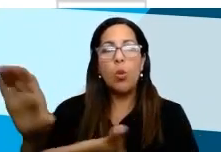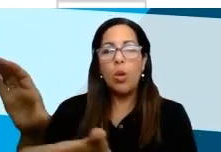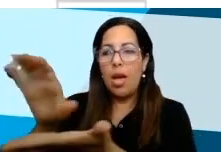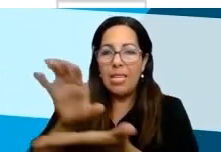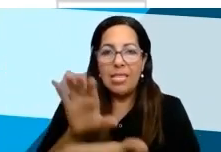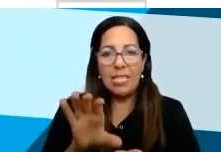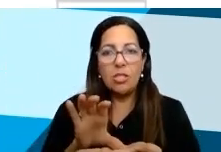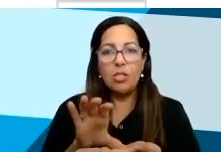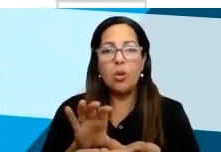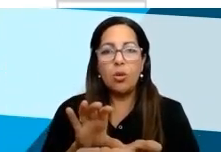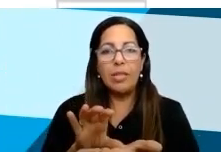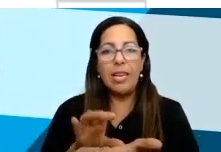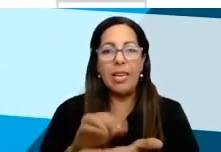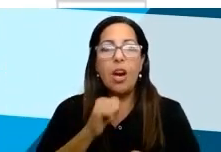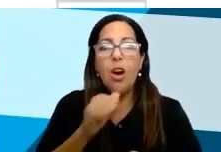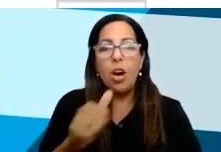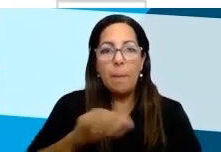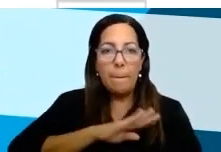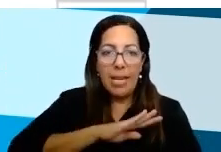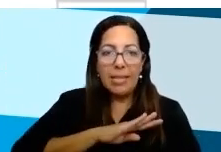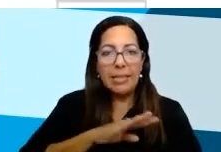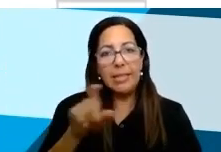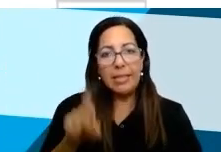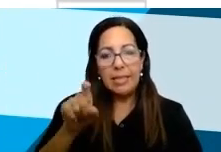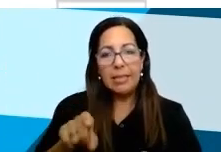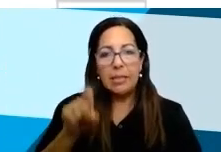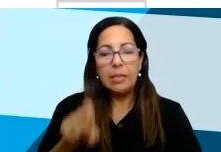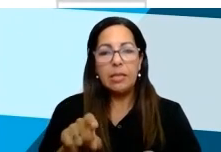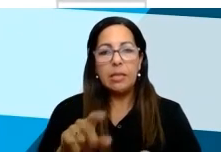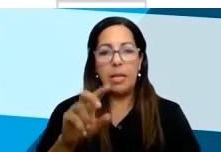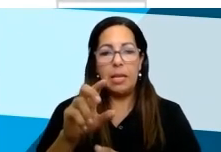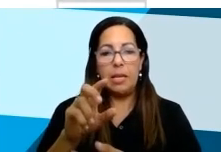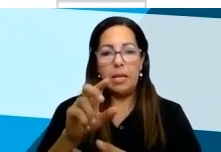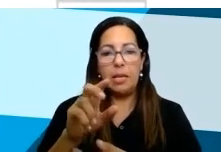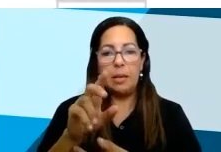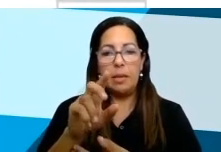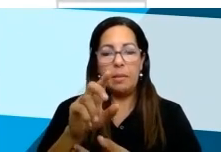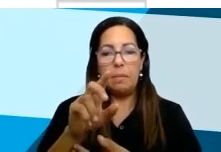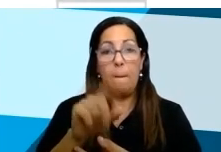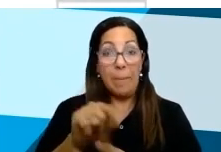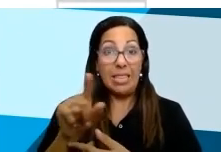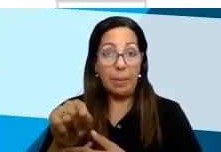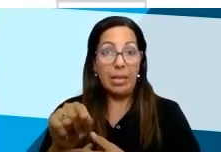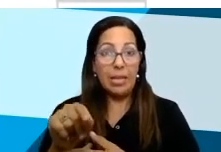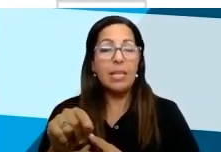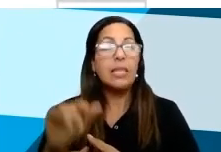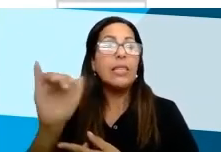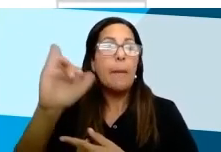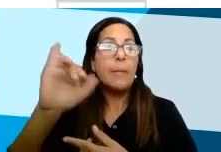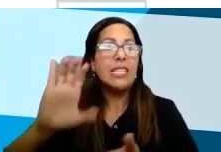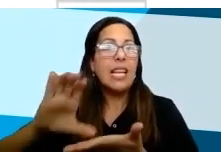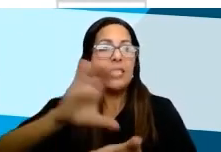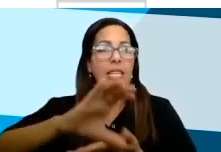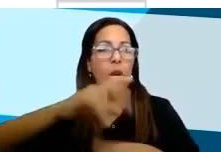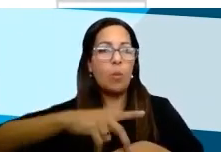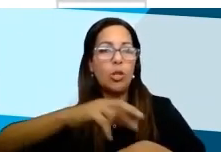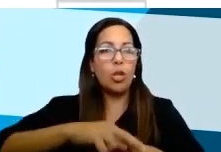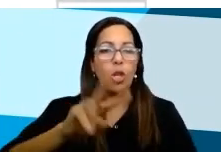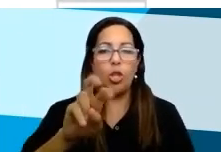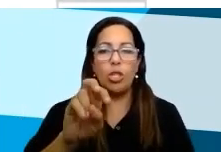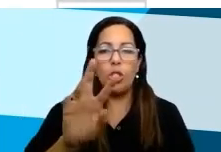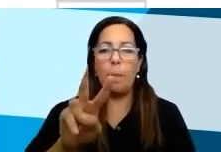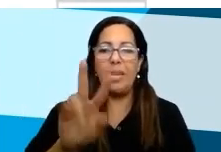no satisfecha o met needs del 27 de enero 2020, del 2020 se le asignaron a Puerto Rico 227.8